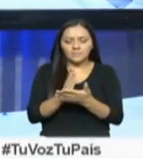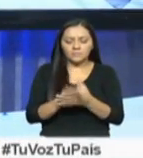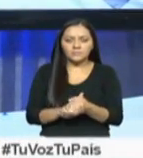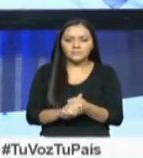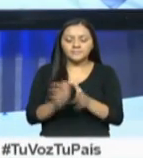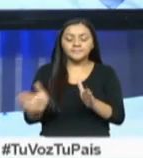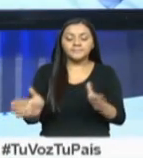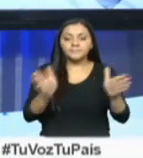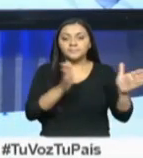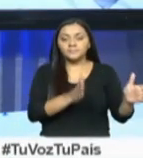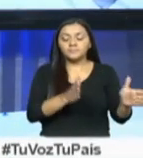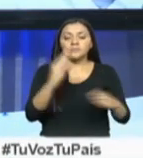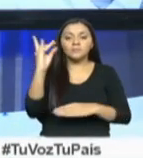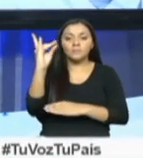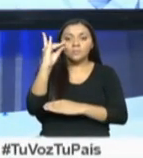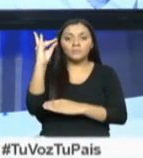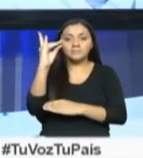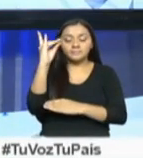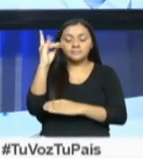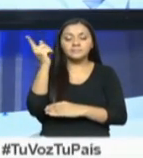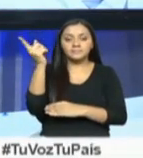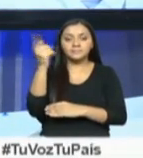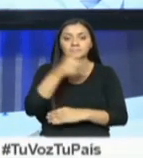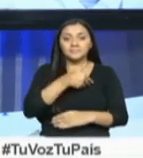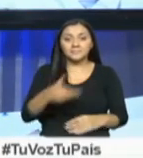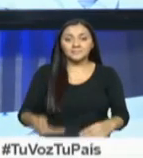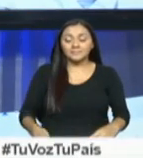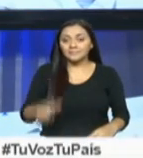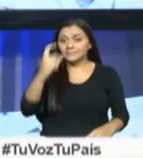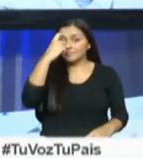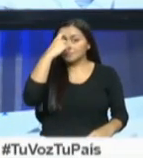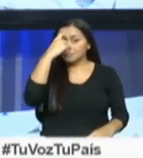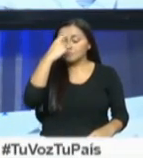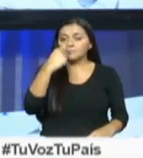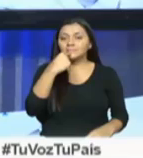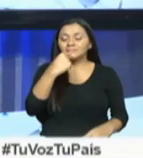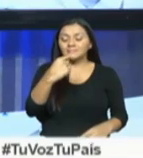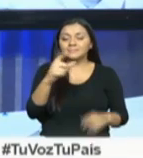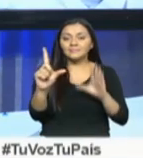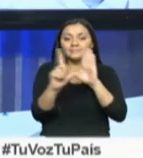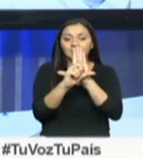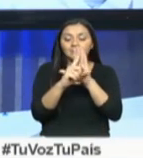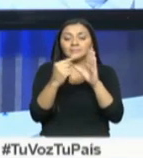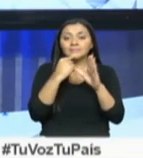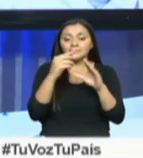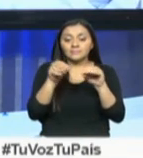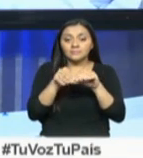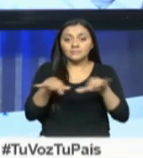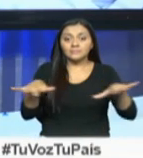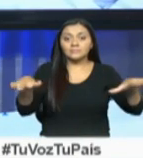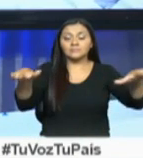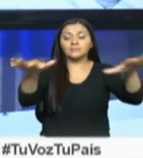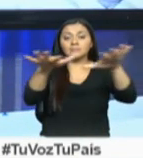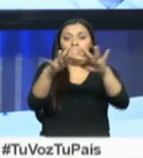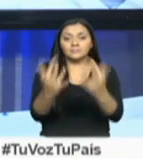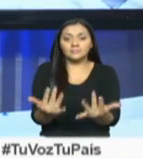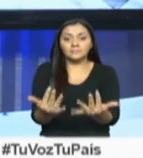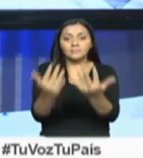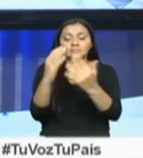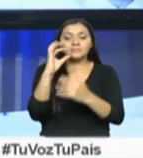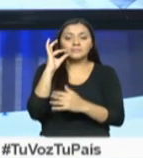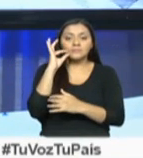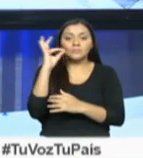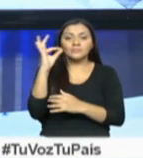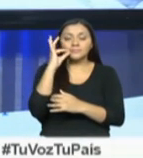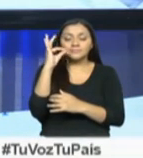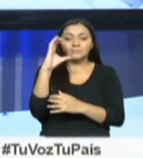Ahora nos vamos hasta Bolivia, en donde el presidente Evo Morales promulgó una ley que extiende las tierras de cultivo dedicadas a la producción de hoja de